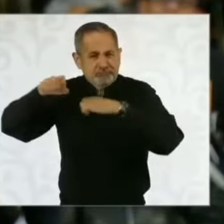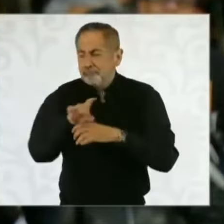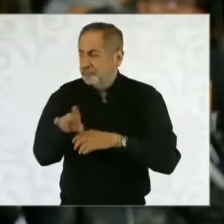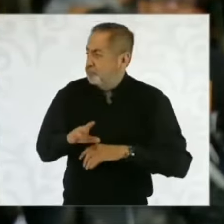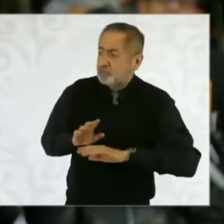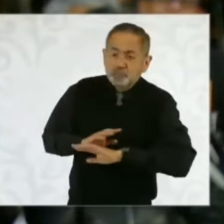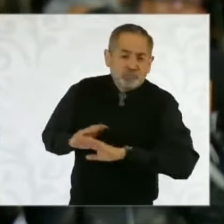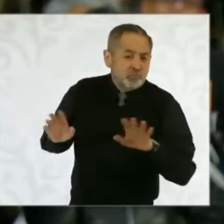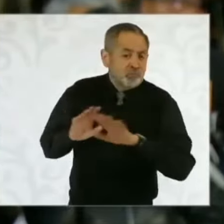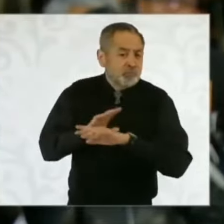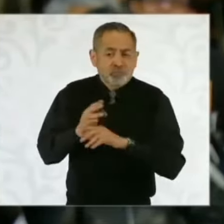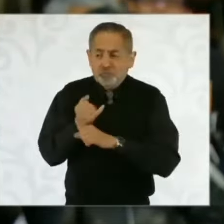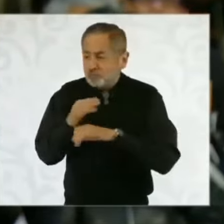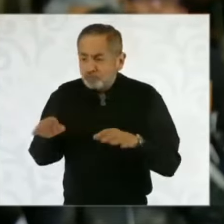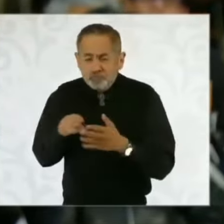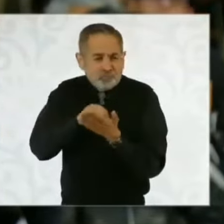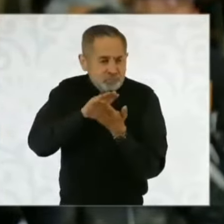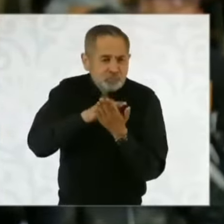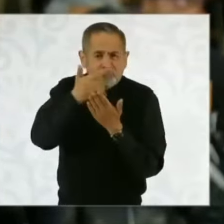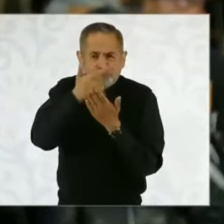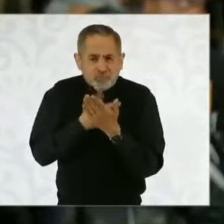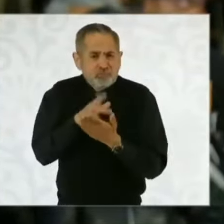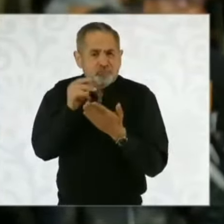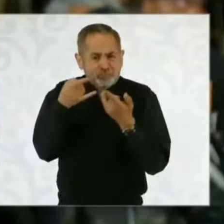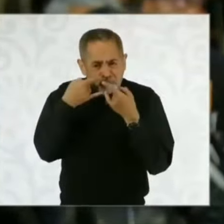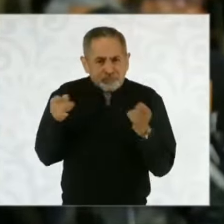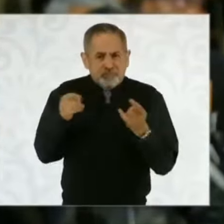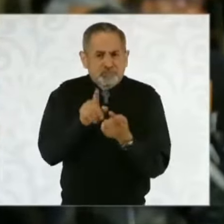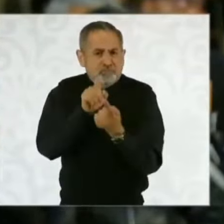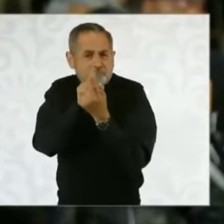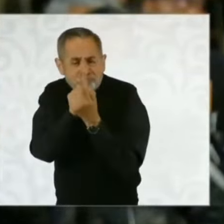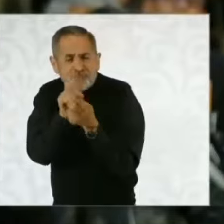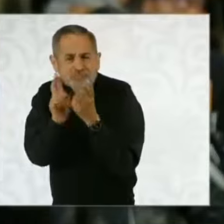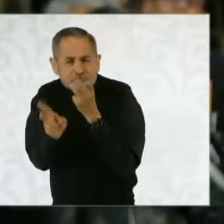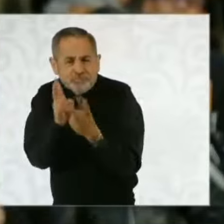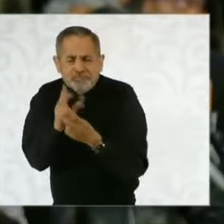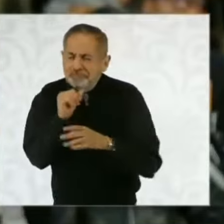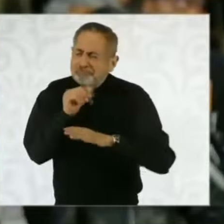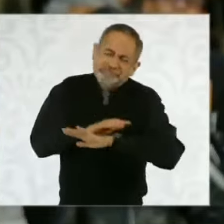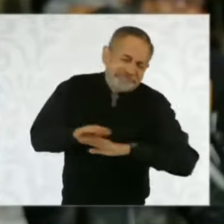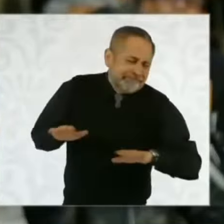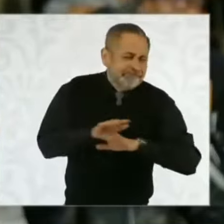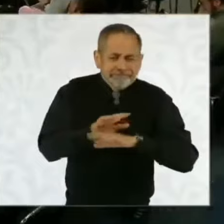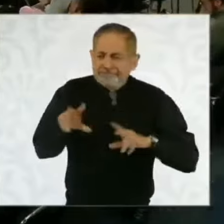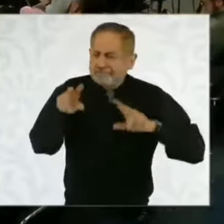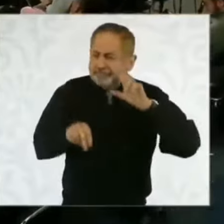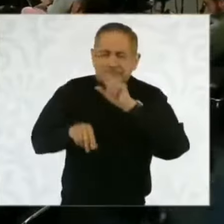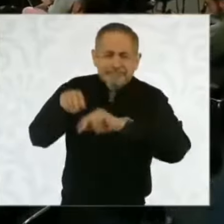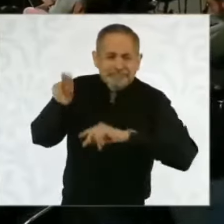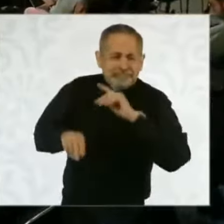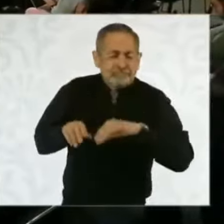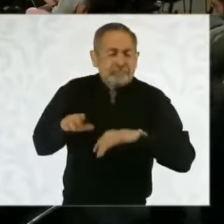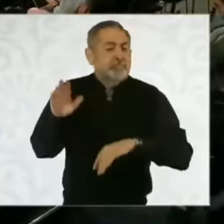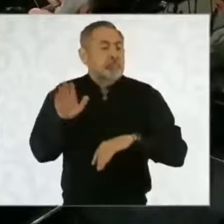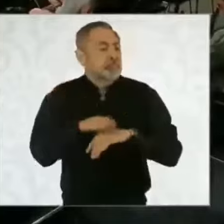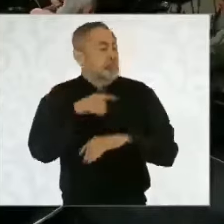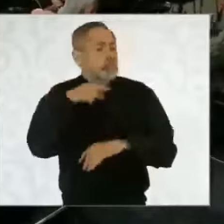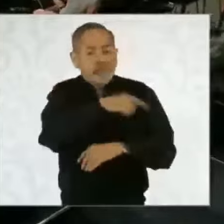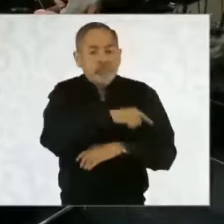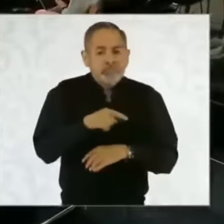no den su información y que no le abran la puerta a a los que los van a censar eh que porque es un